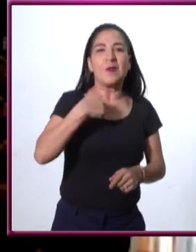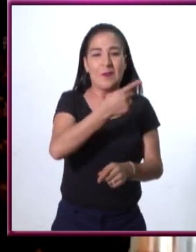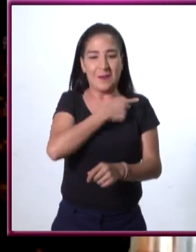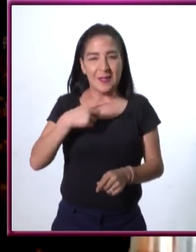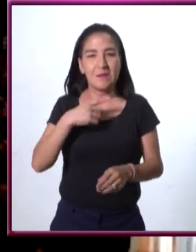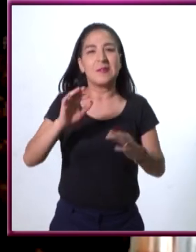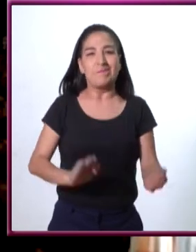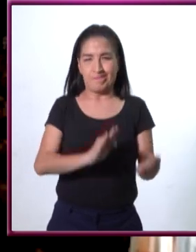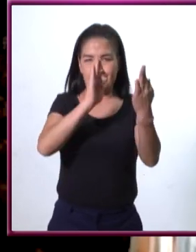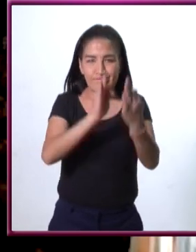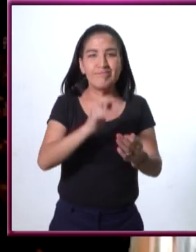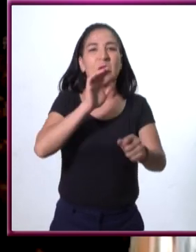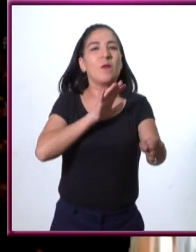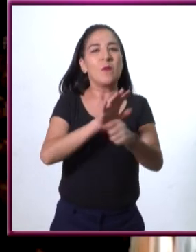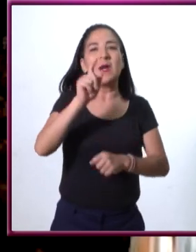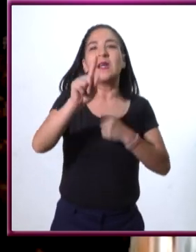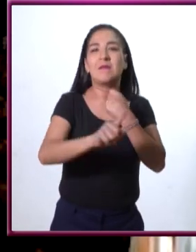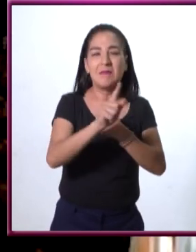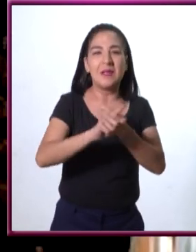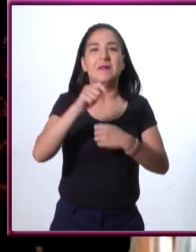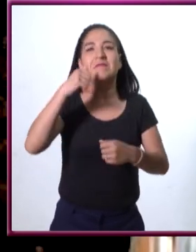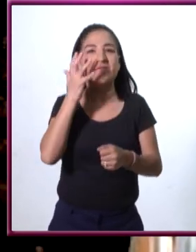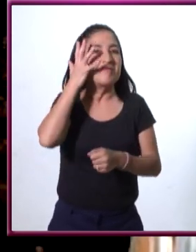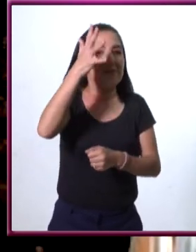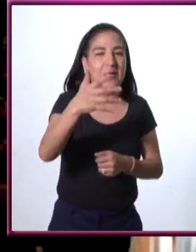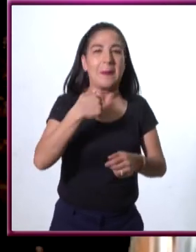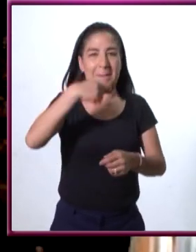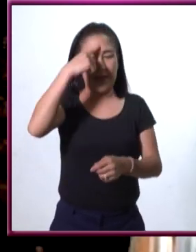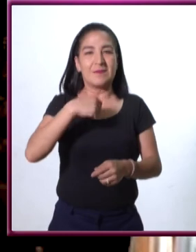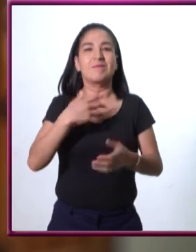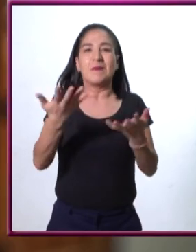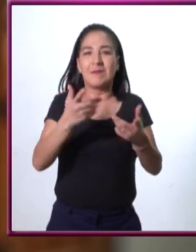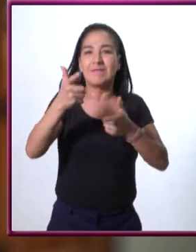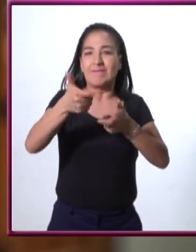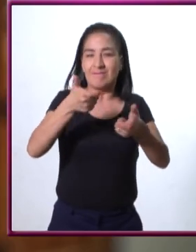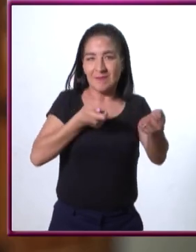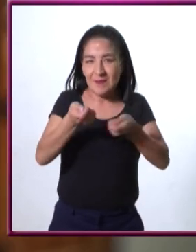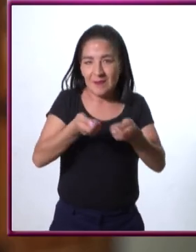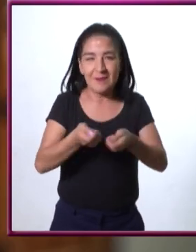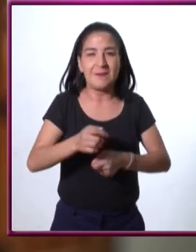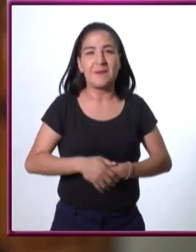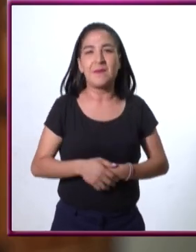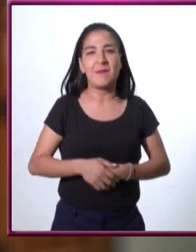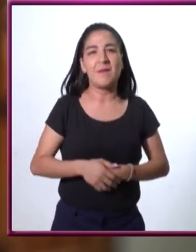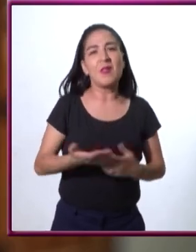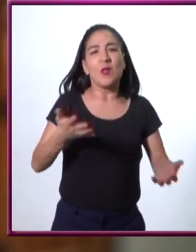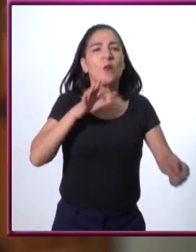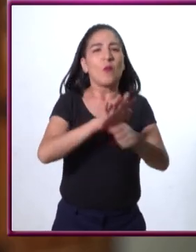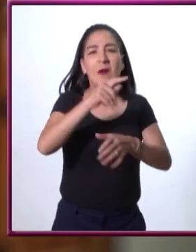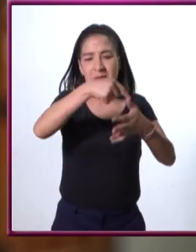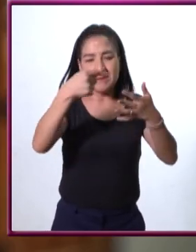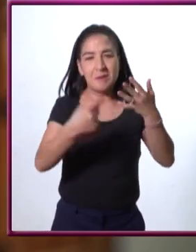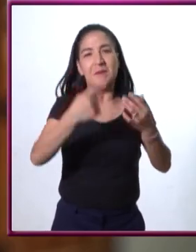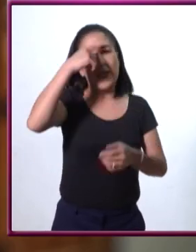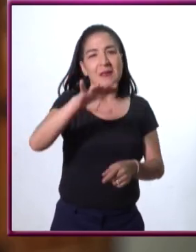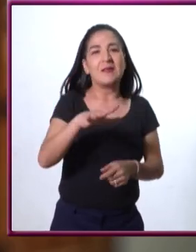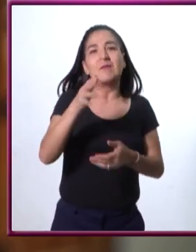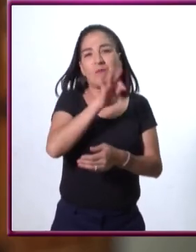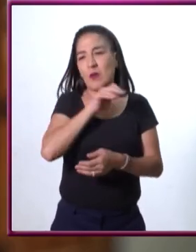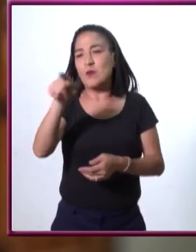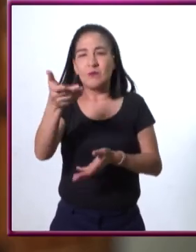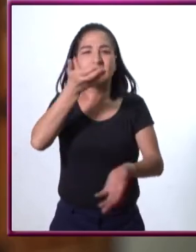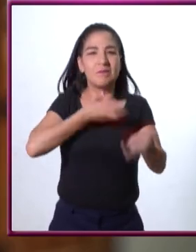manera saber hacia dónde se espera que ellos realicen cosas que favorezcan sus propias capacidades. Entonces, utilizar solamente el castigo no